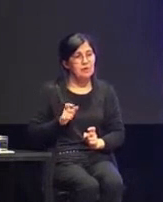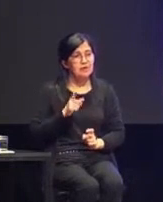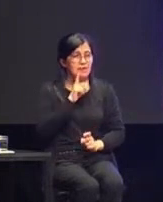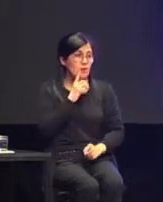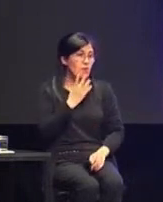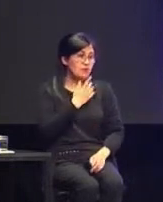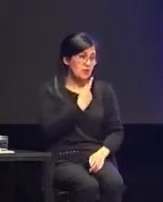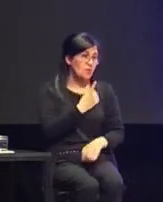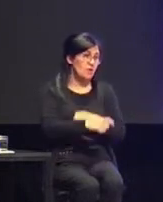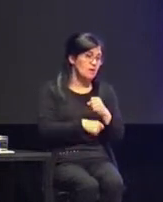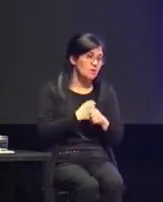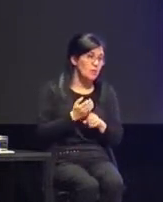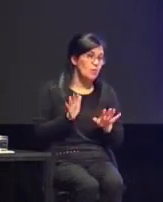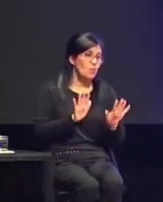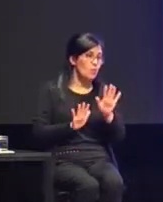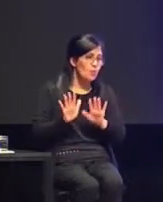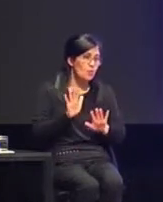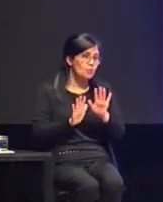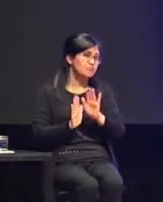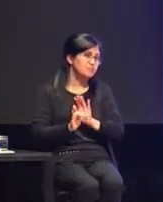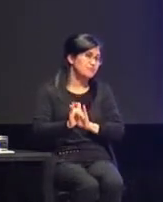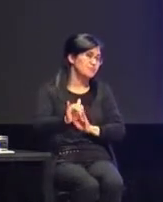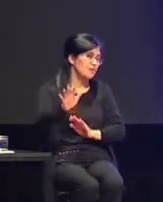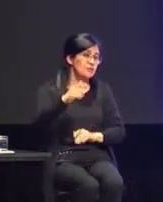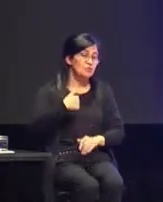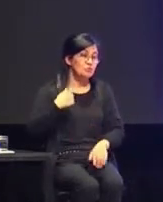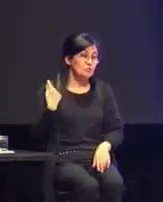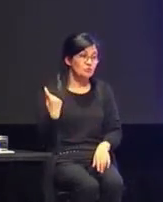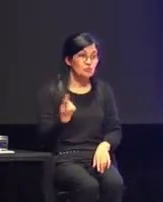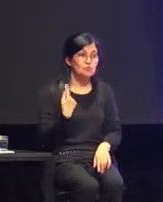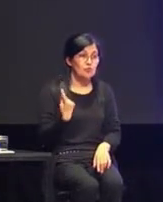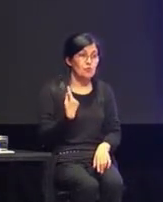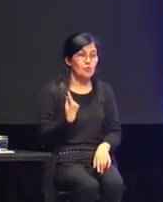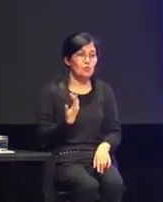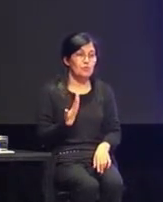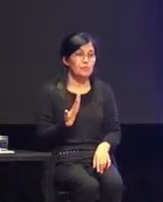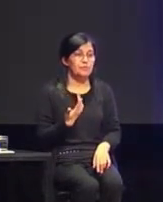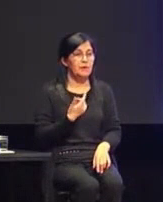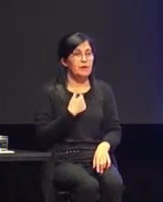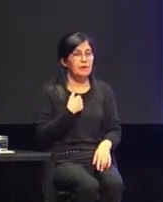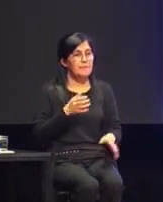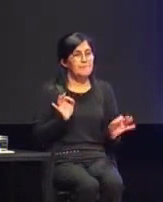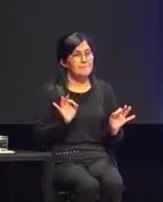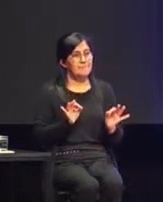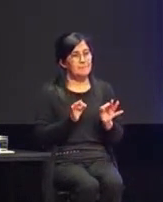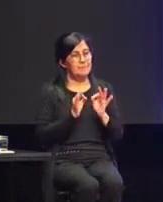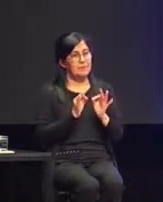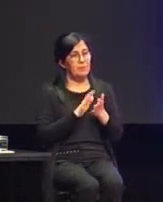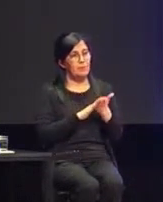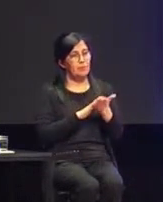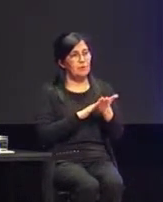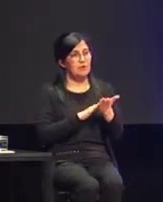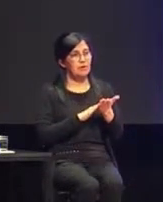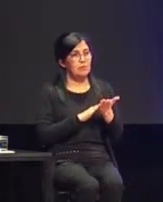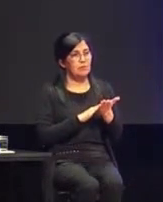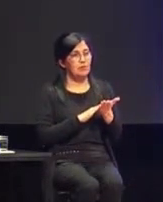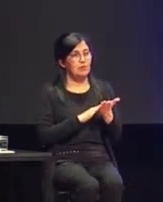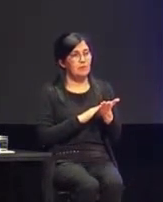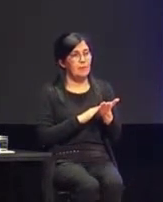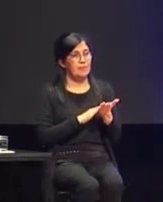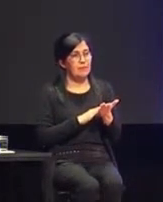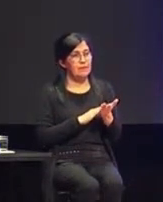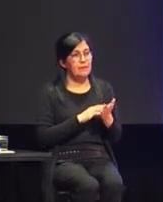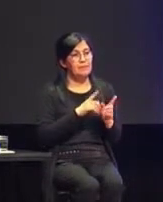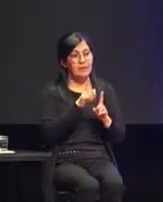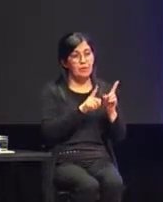cuidando personas y solos. Nos tocó específicamente, que es el caso